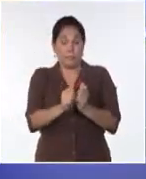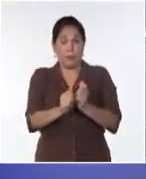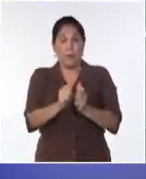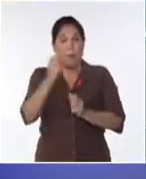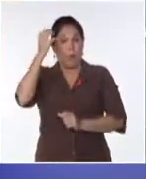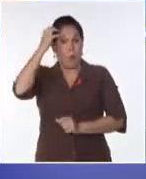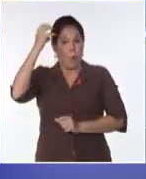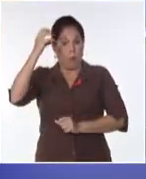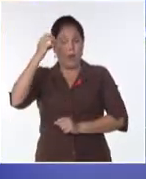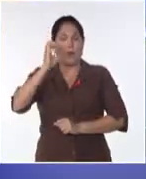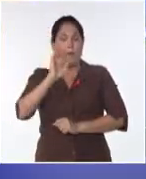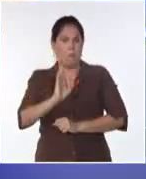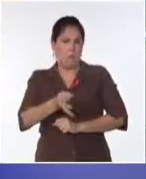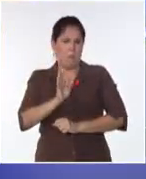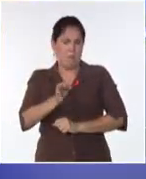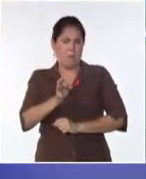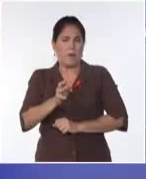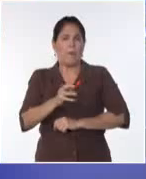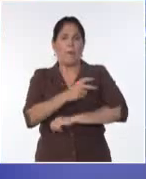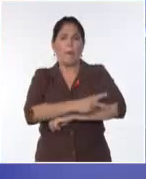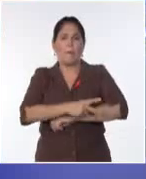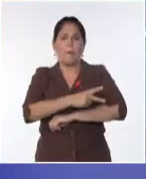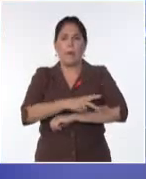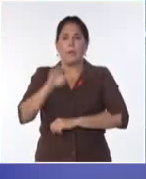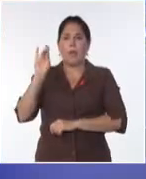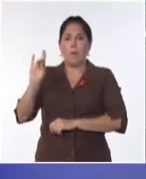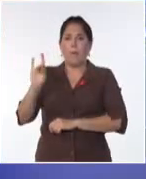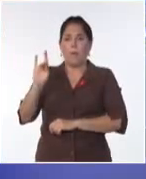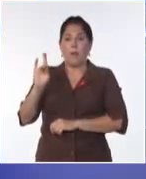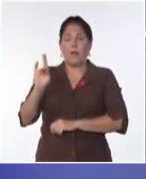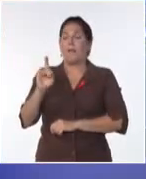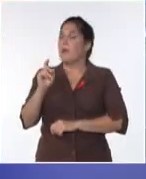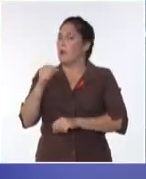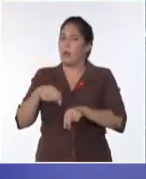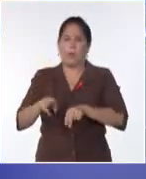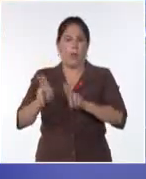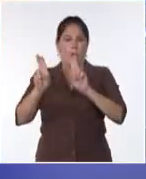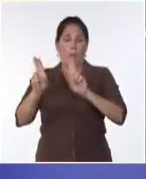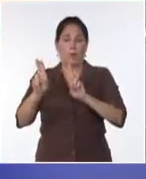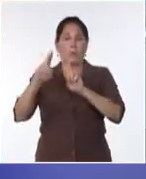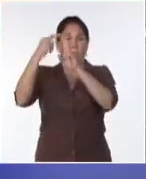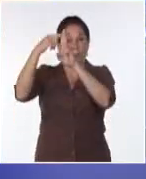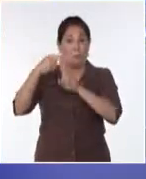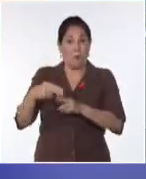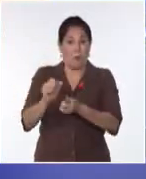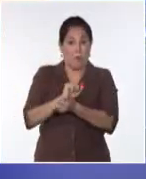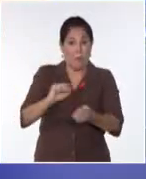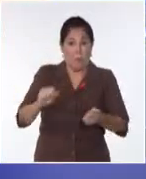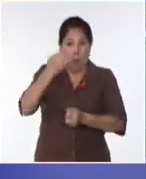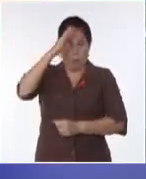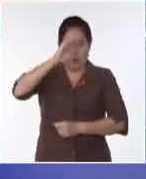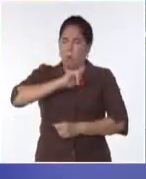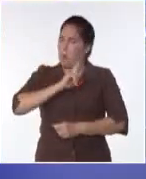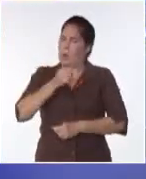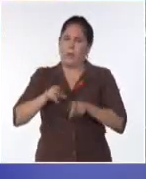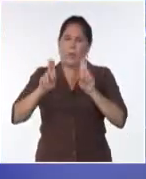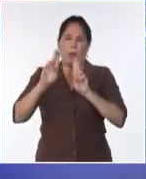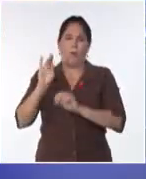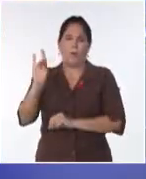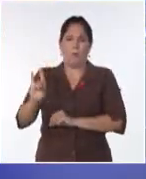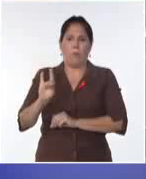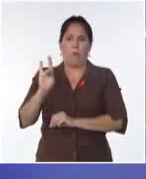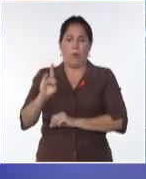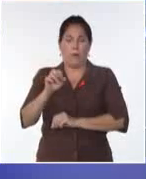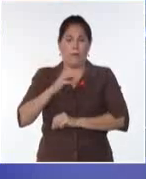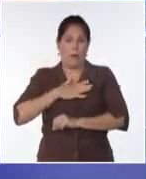del hermano Estado Plurinacional de Bolivia rechazó contundentemente la inclusión de Cuba en la lista unilateral de Estados Unidos que señala a nuestro